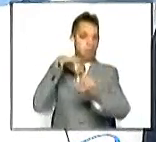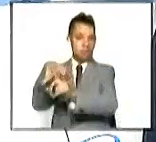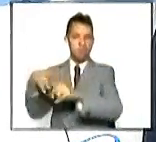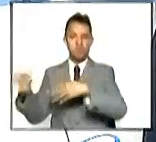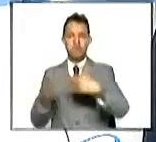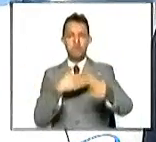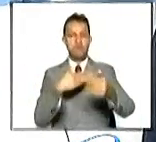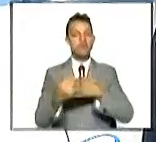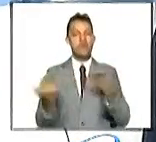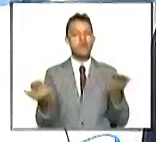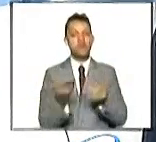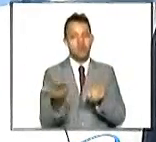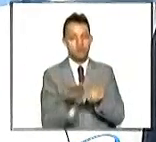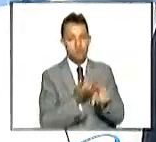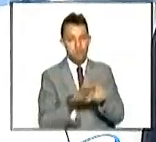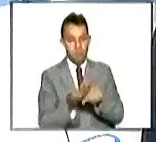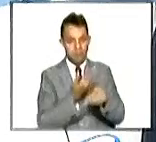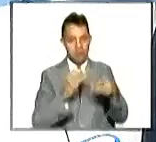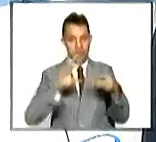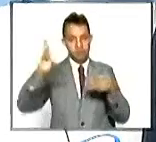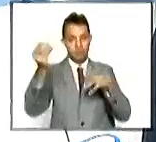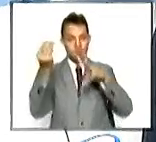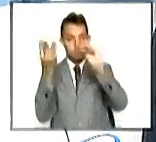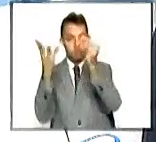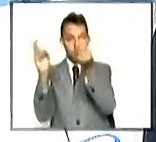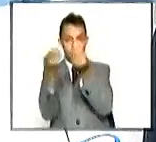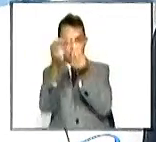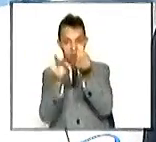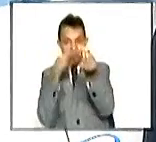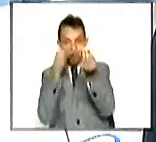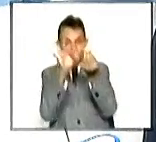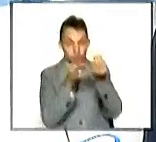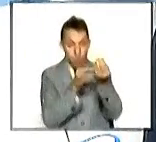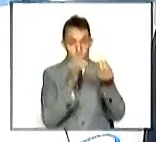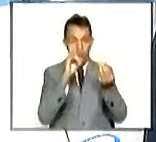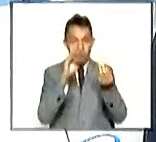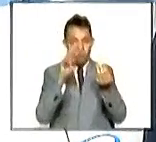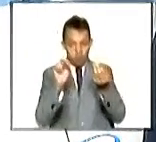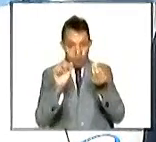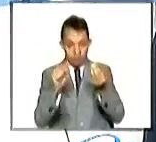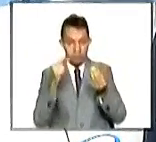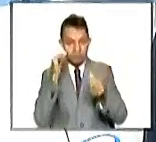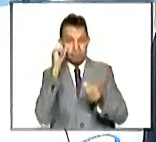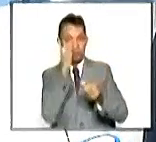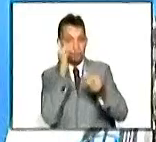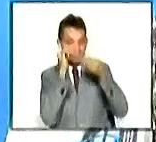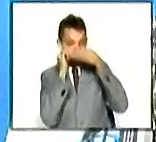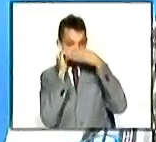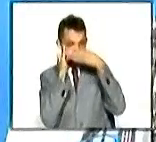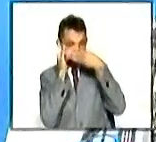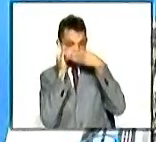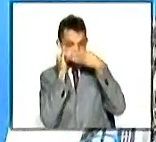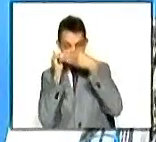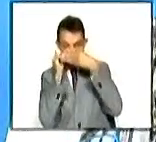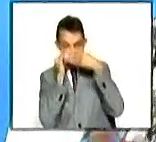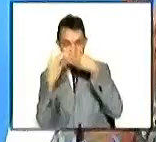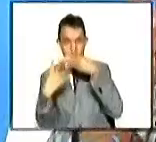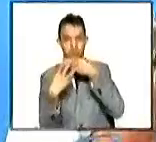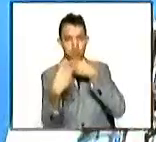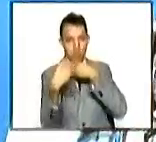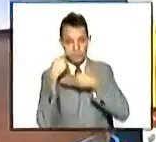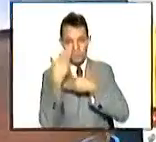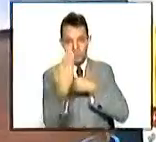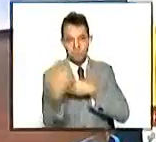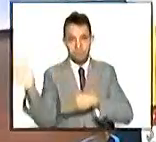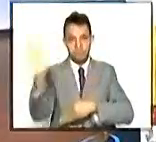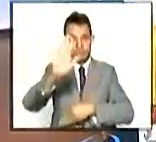tomate y de uva. Entonces, le hice una nota porque yo quiero que ustedes la escuchen. Vamos a ver la nota entonces. Adelante